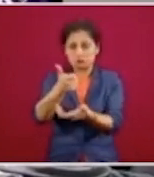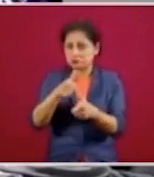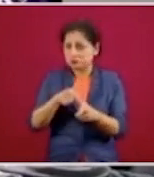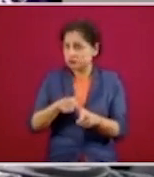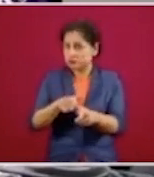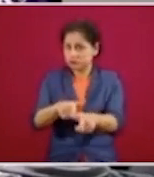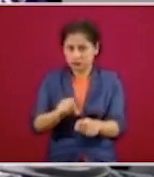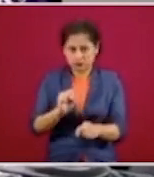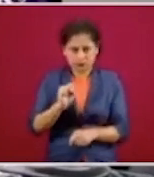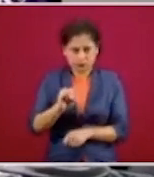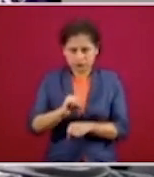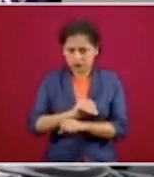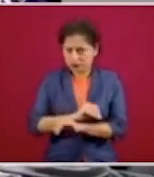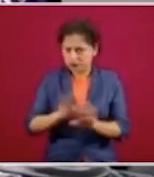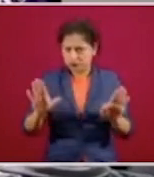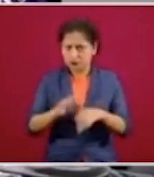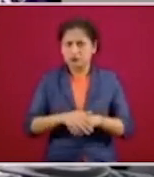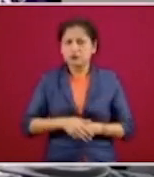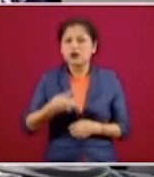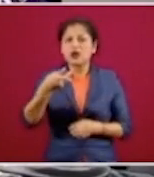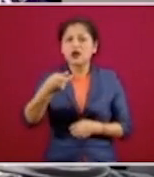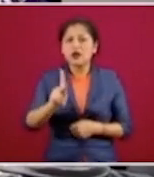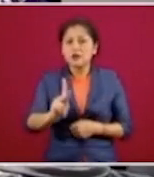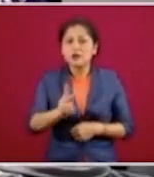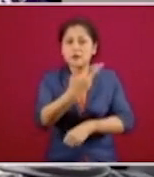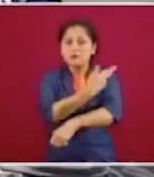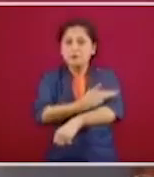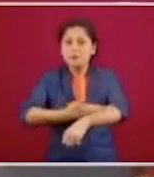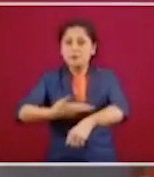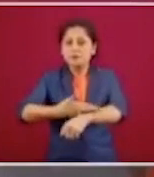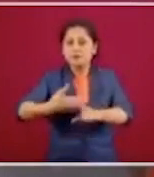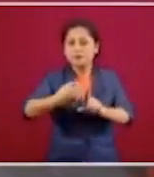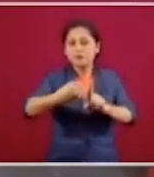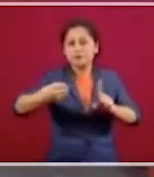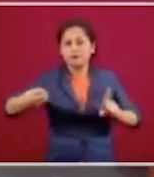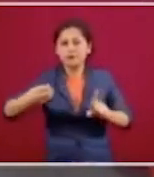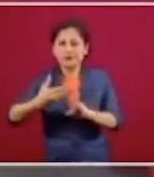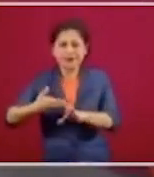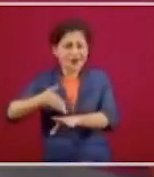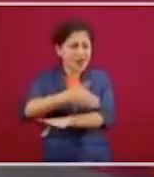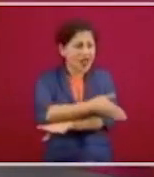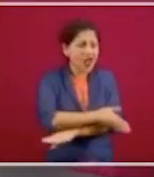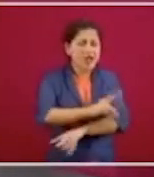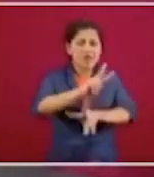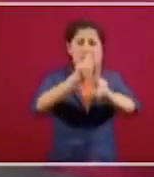entregar, claro, pero es poner orden en el caos. La política es eso,